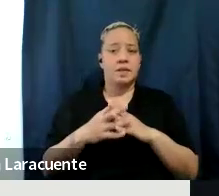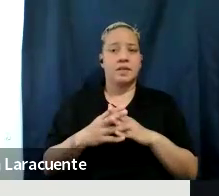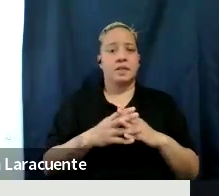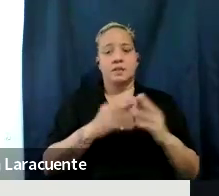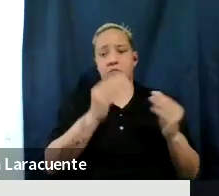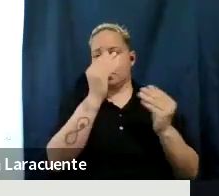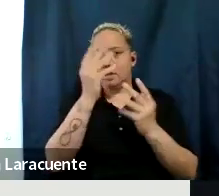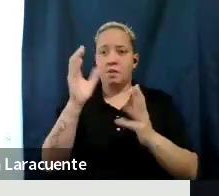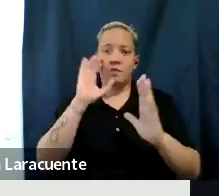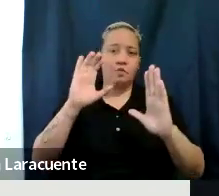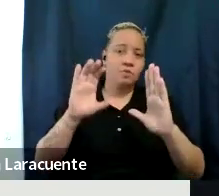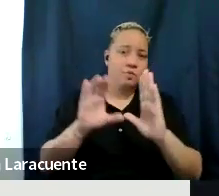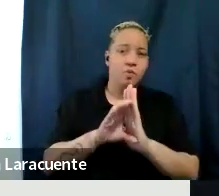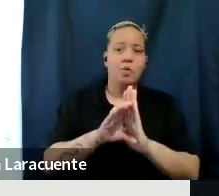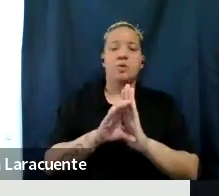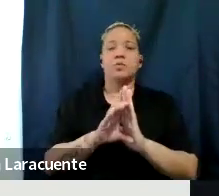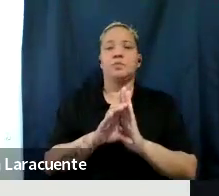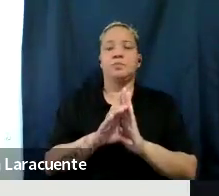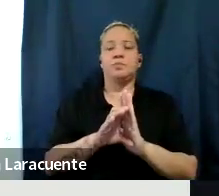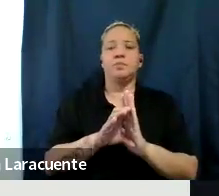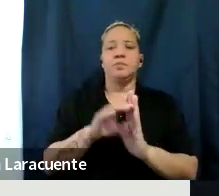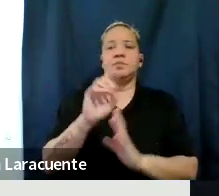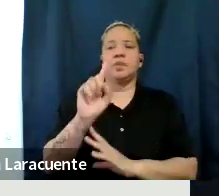y fotografías, no solo